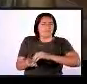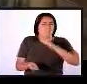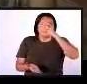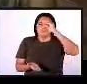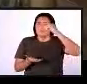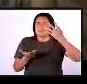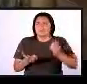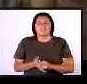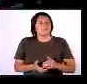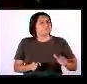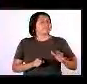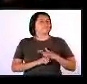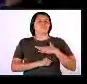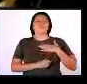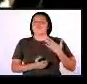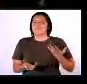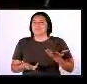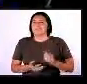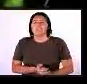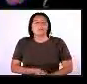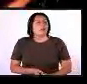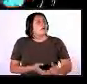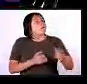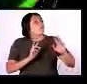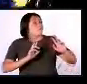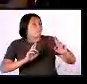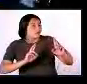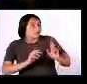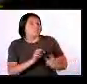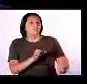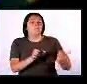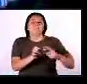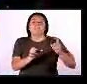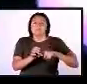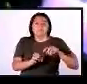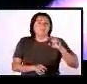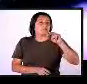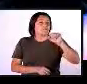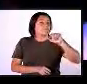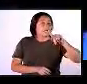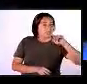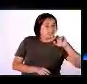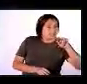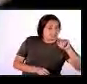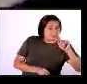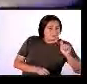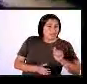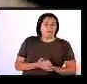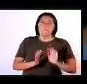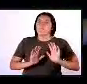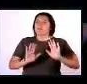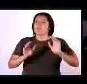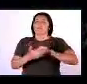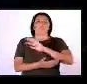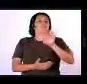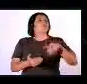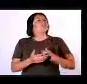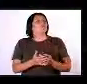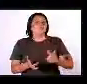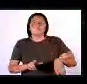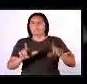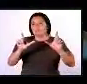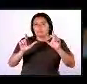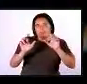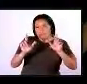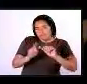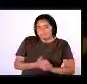más niños, te llena completamente. Y espero que la participación de los chicos de Magenta sea excelente y que les guste también a todos los